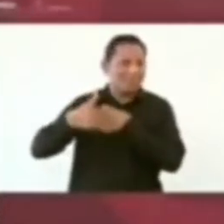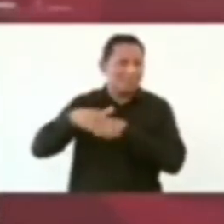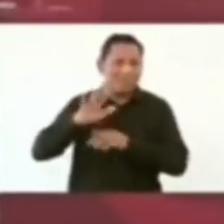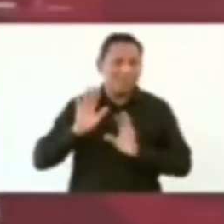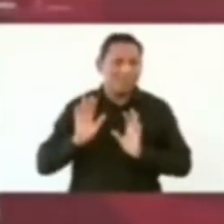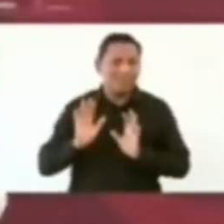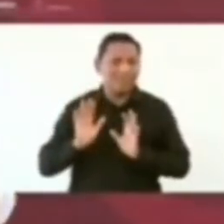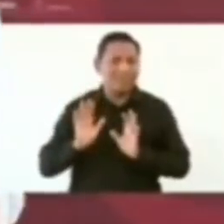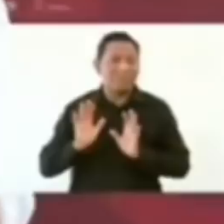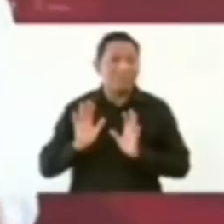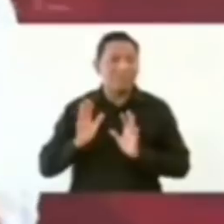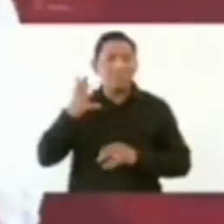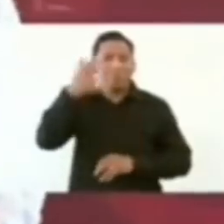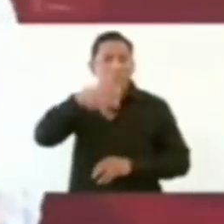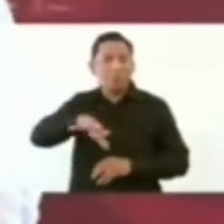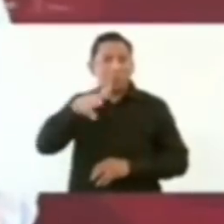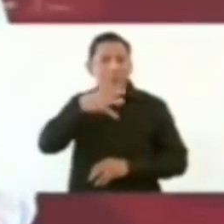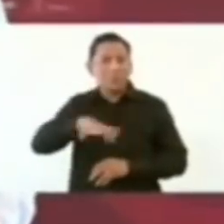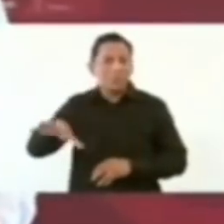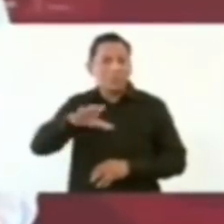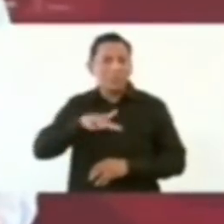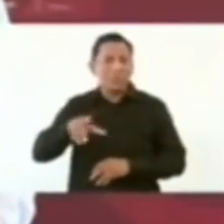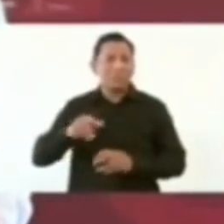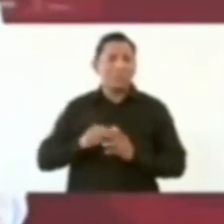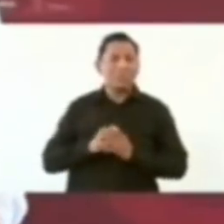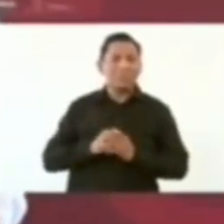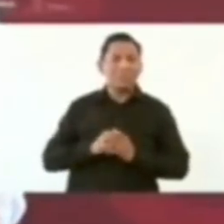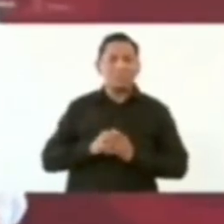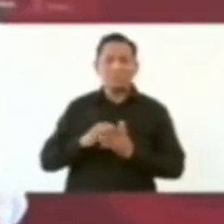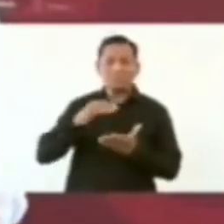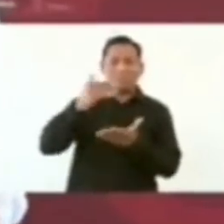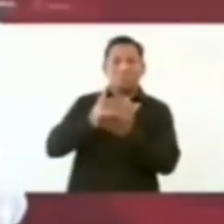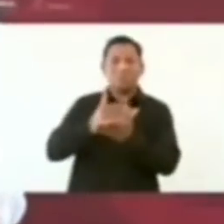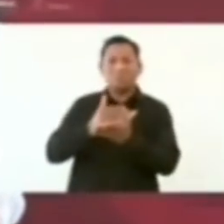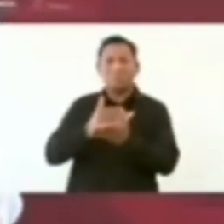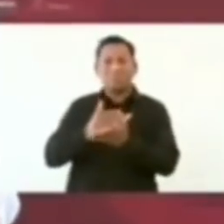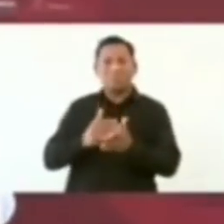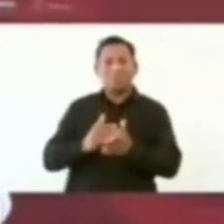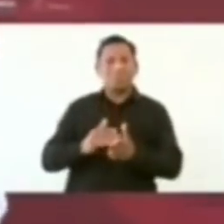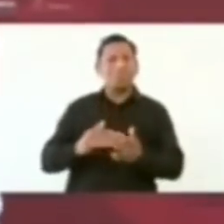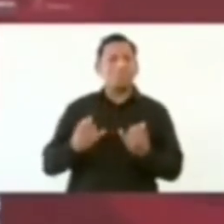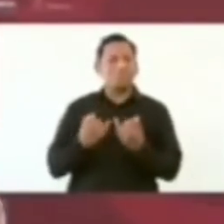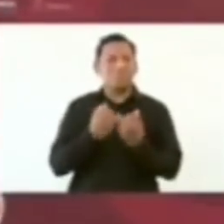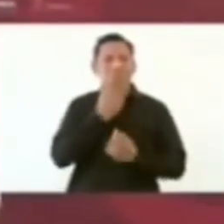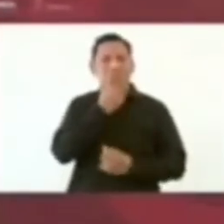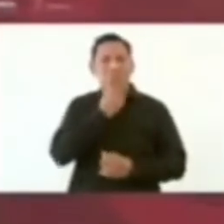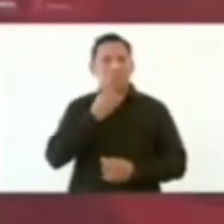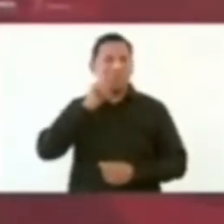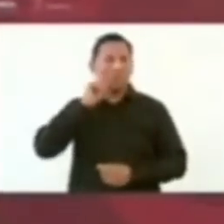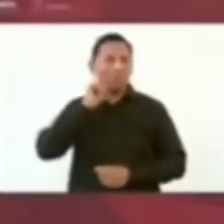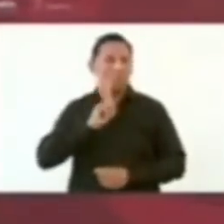y como 10 cerradores, mujeres y hombres. Y